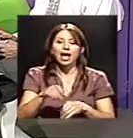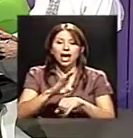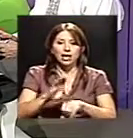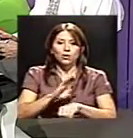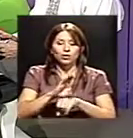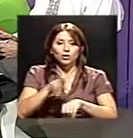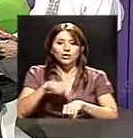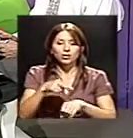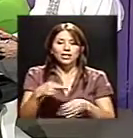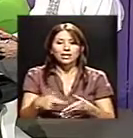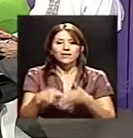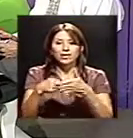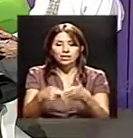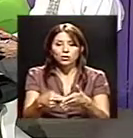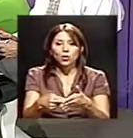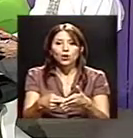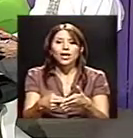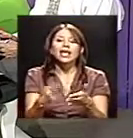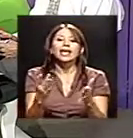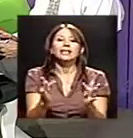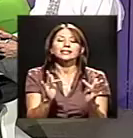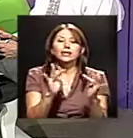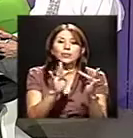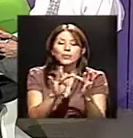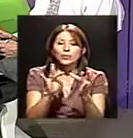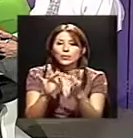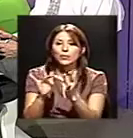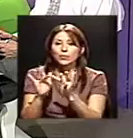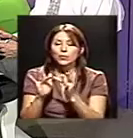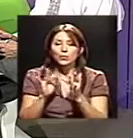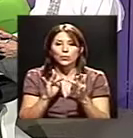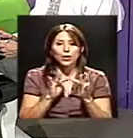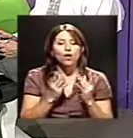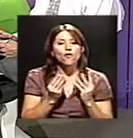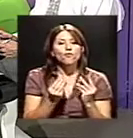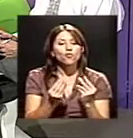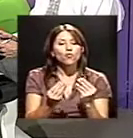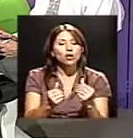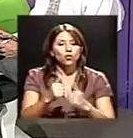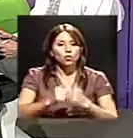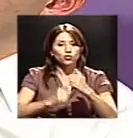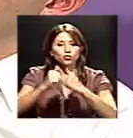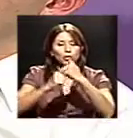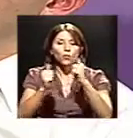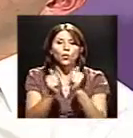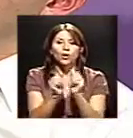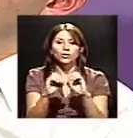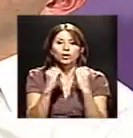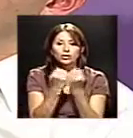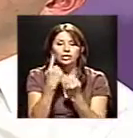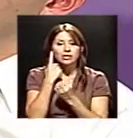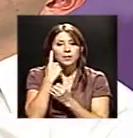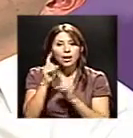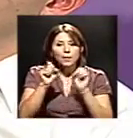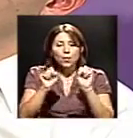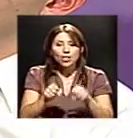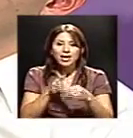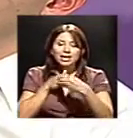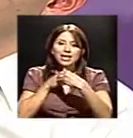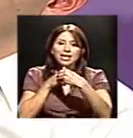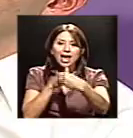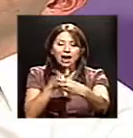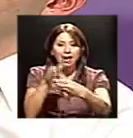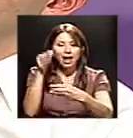con las organizaciones, es mantener ese contacto fluido y constructivo con las organizaciones para poder guiar al